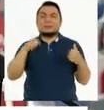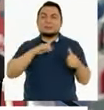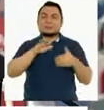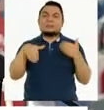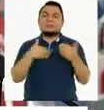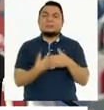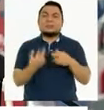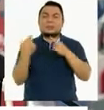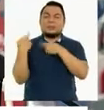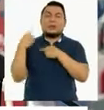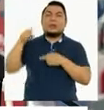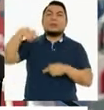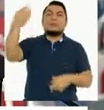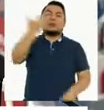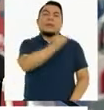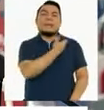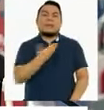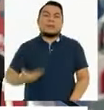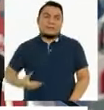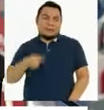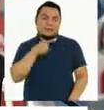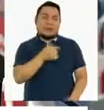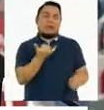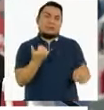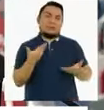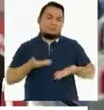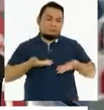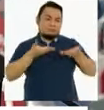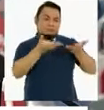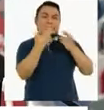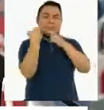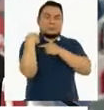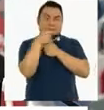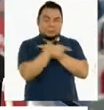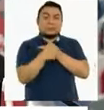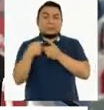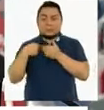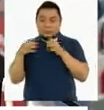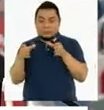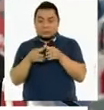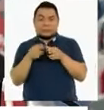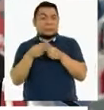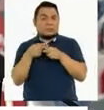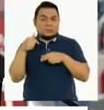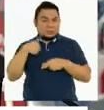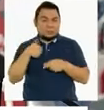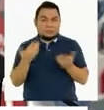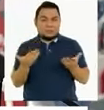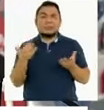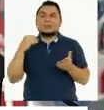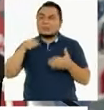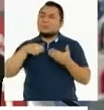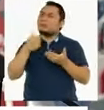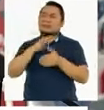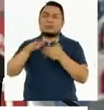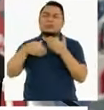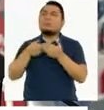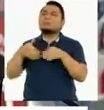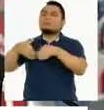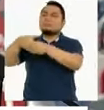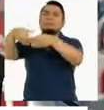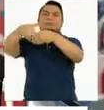en manos del próximo gobierno. Y el gobierno de transición y emergencia lo que está garantizando es